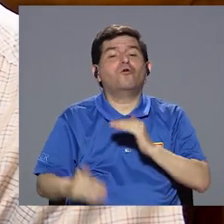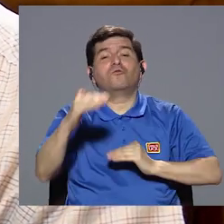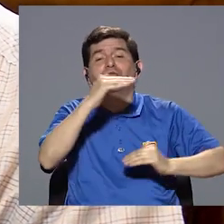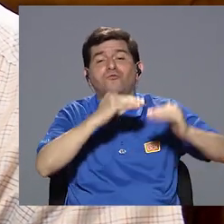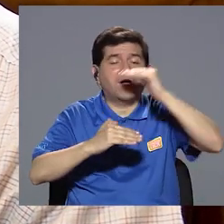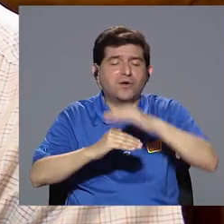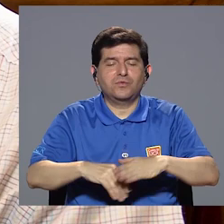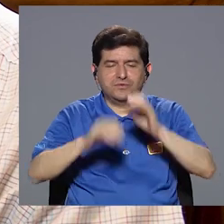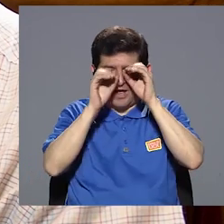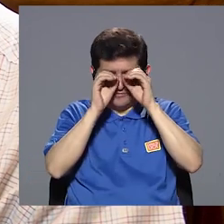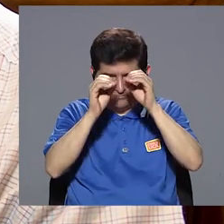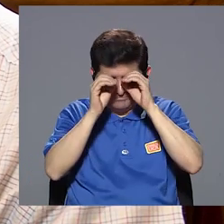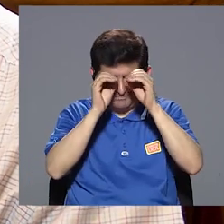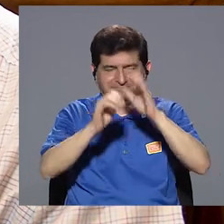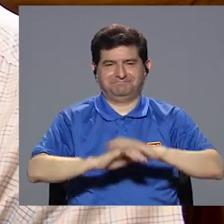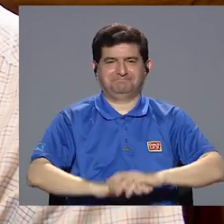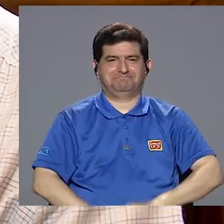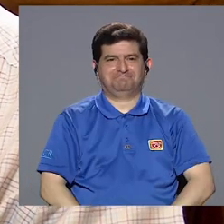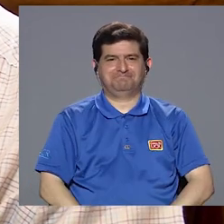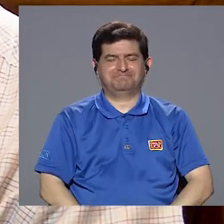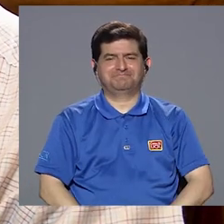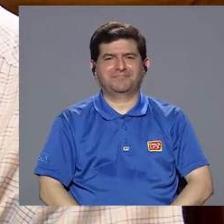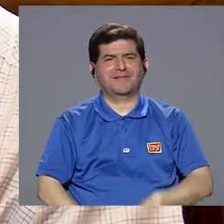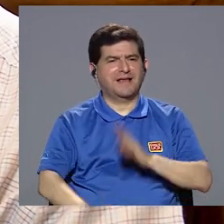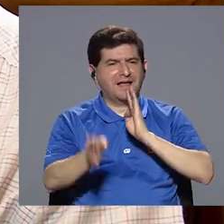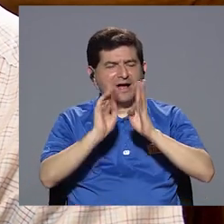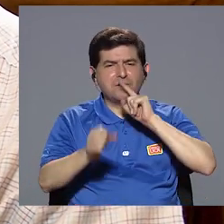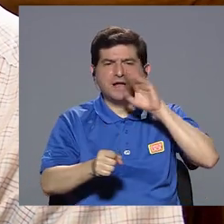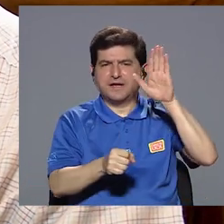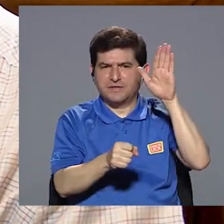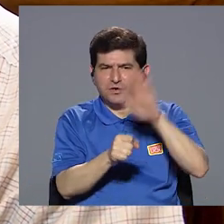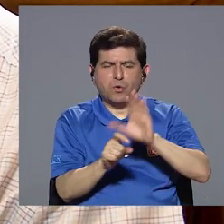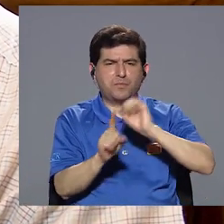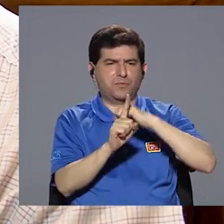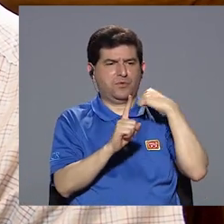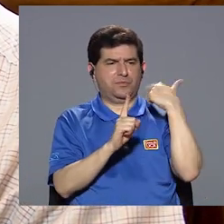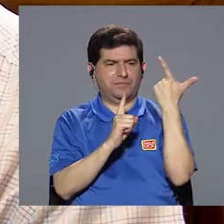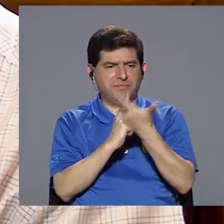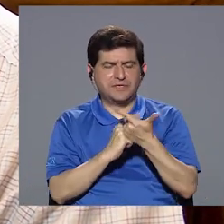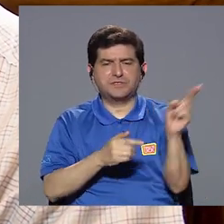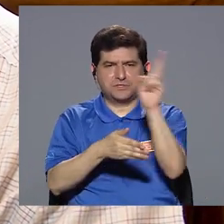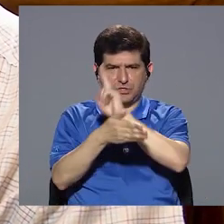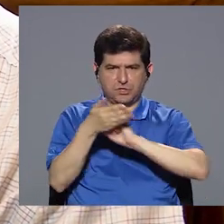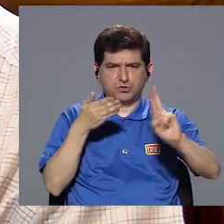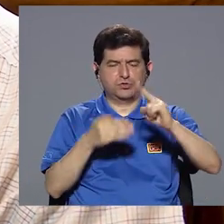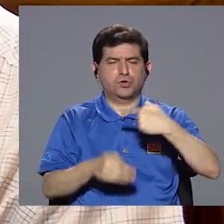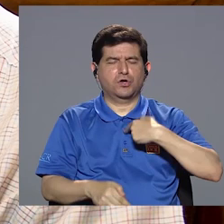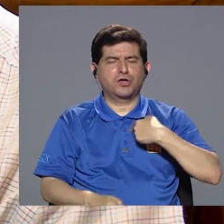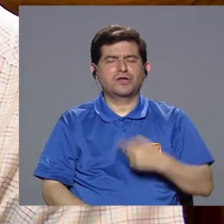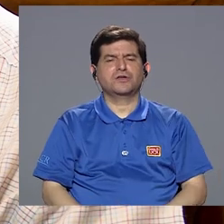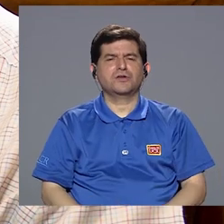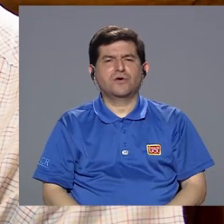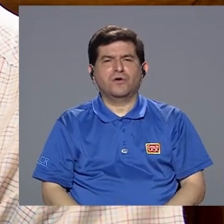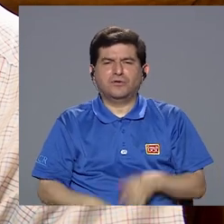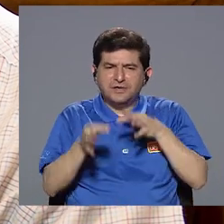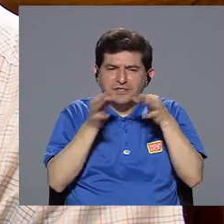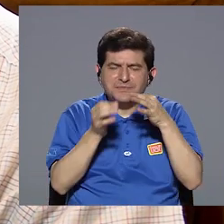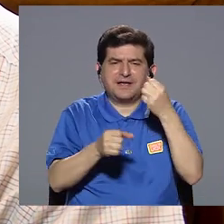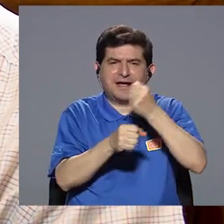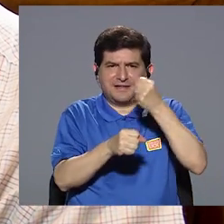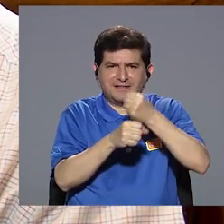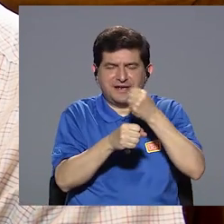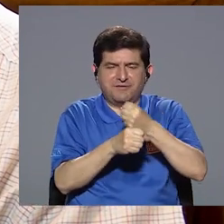perdón de la facultad de microbiología hablamos sobre el compromiso social de la universidad y yo estaba haciendo una